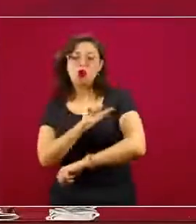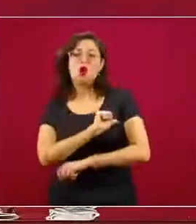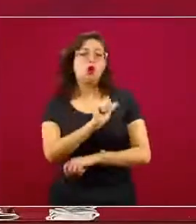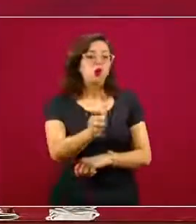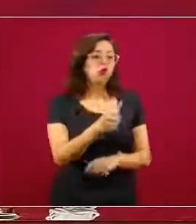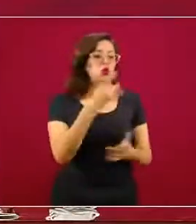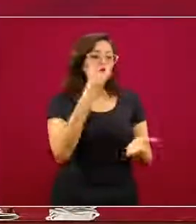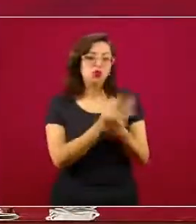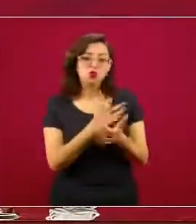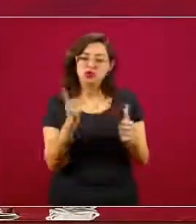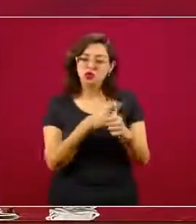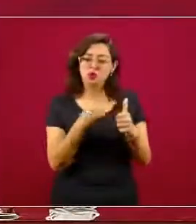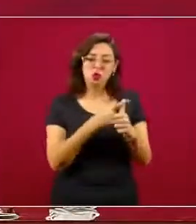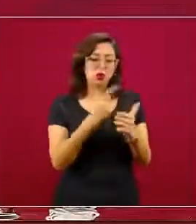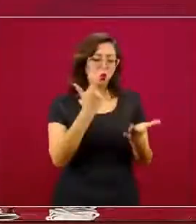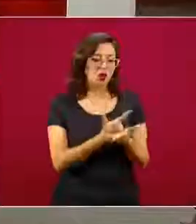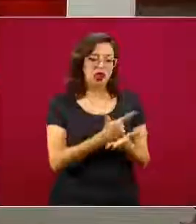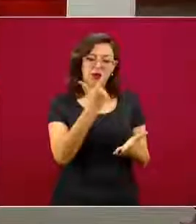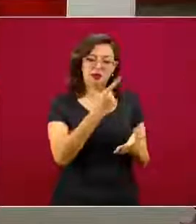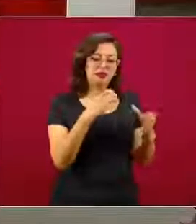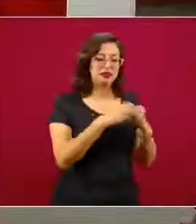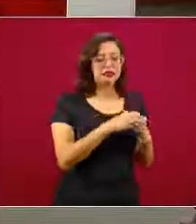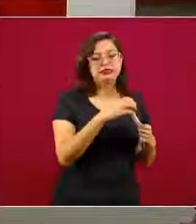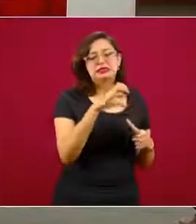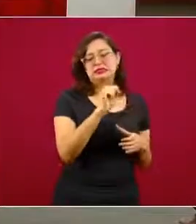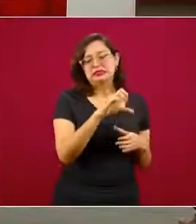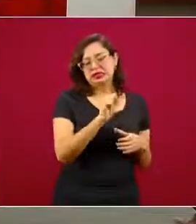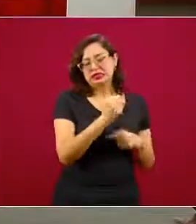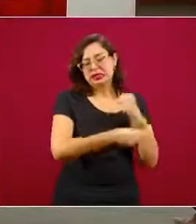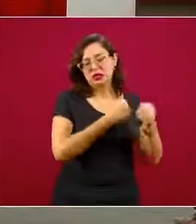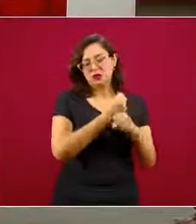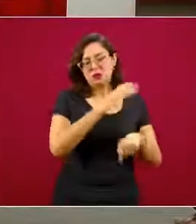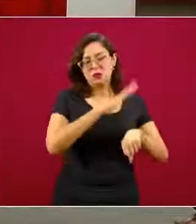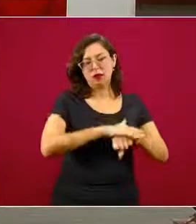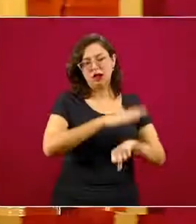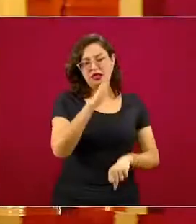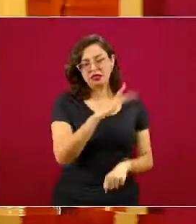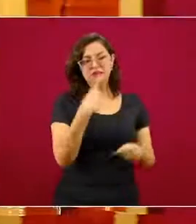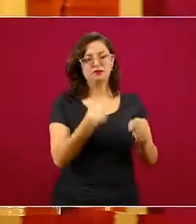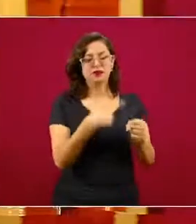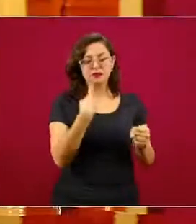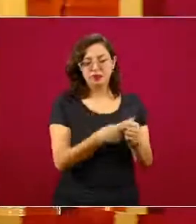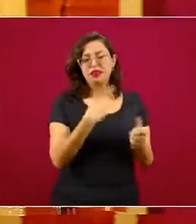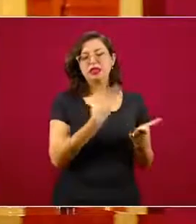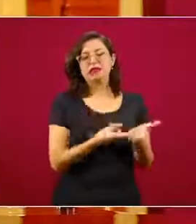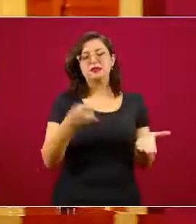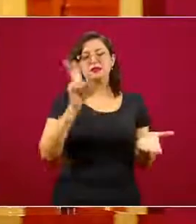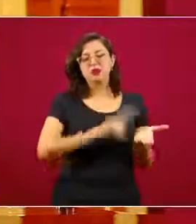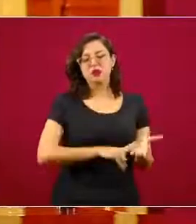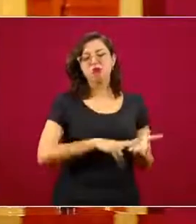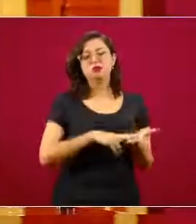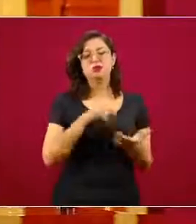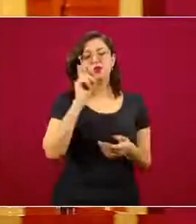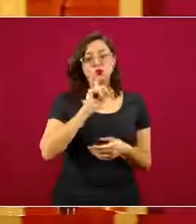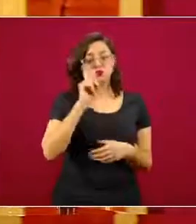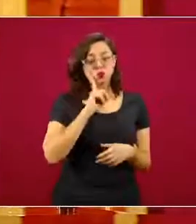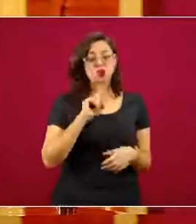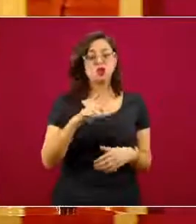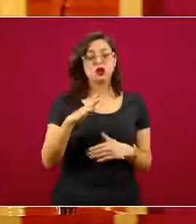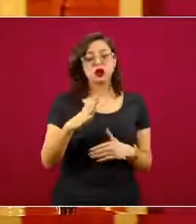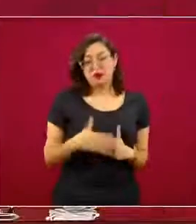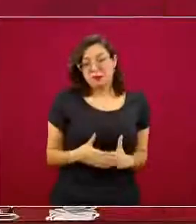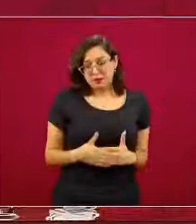que son las mismas de COVID y las de influenza, mayores de 60, personas con enfermedad crónica, hemos considerado a las mujeres